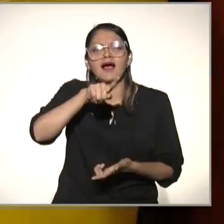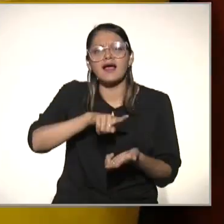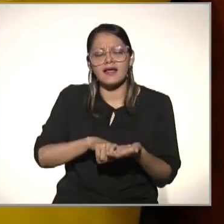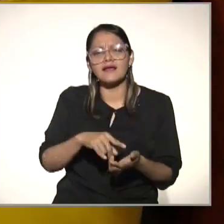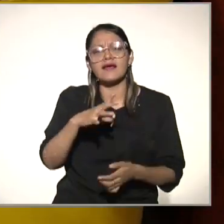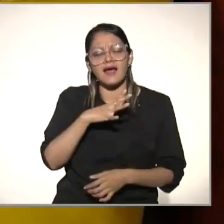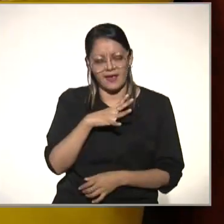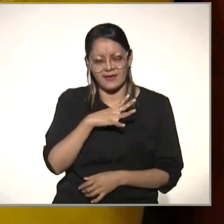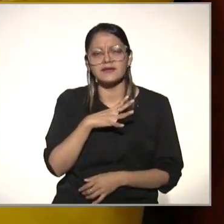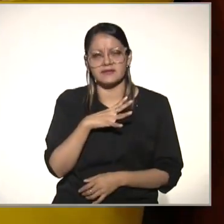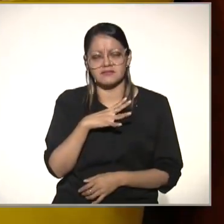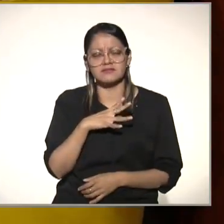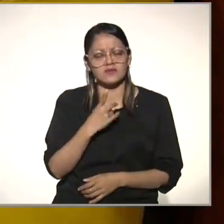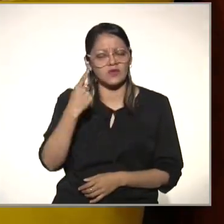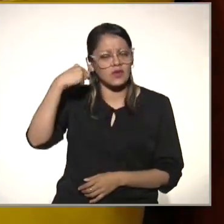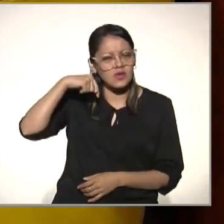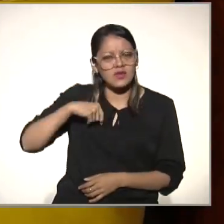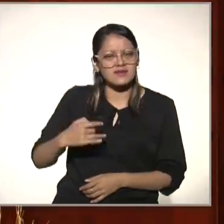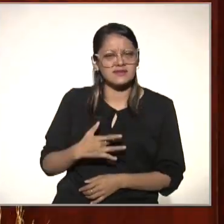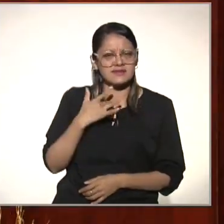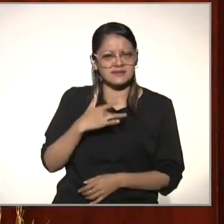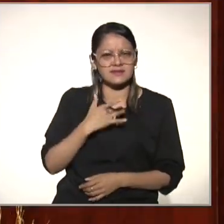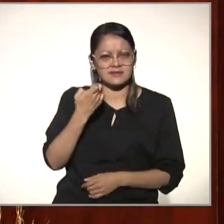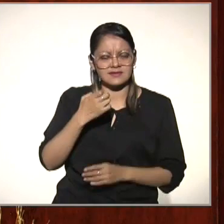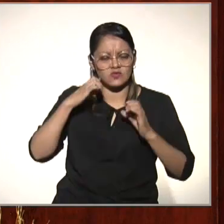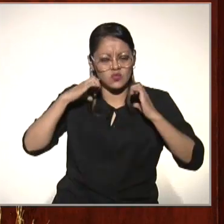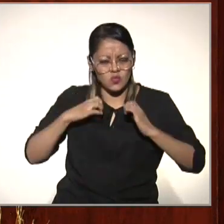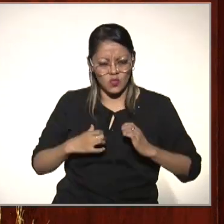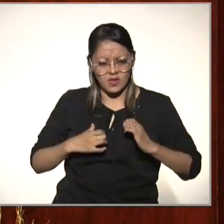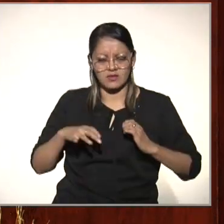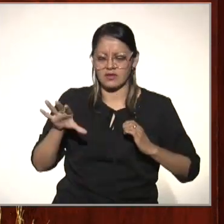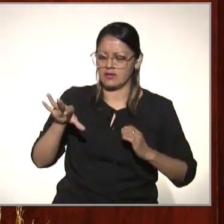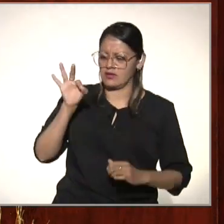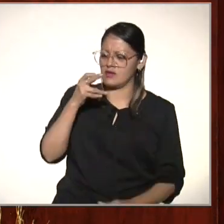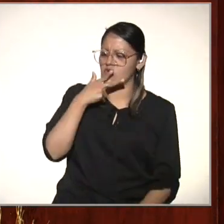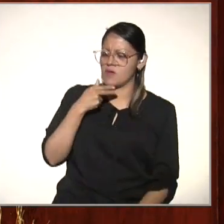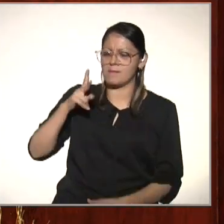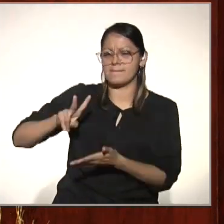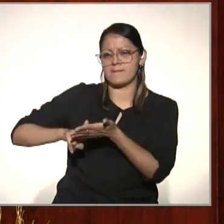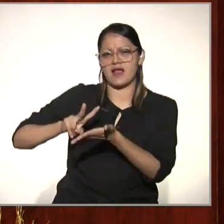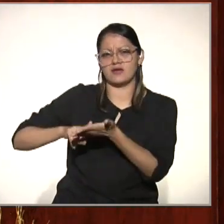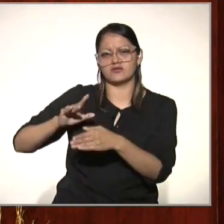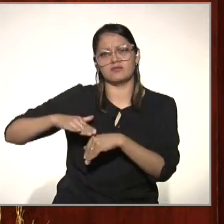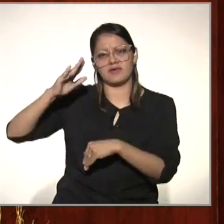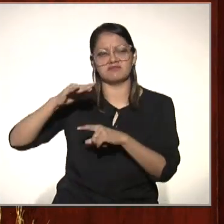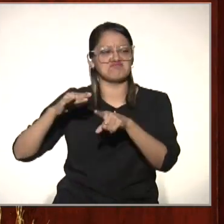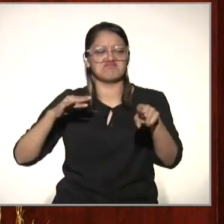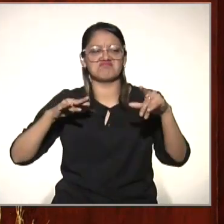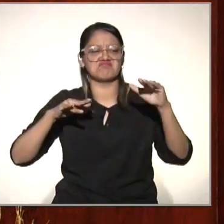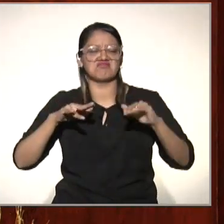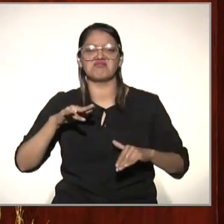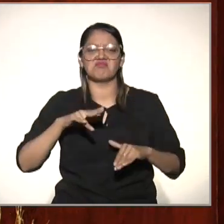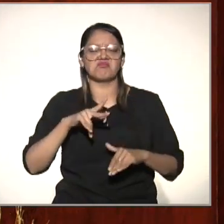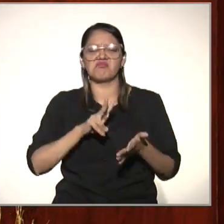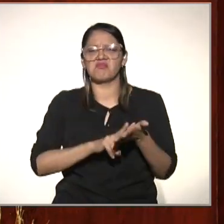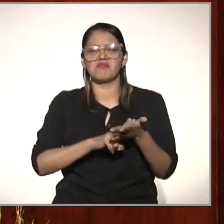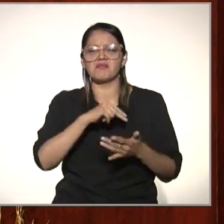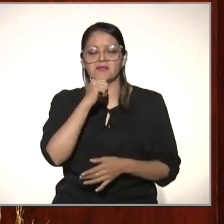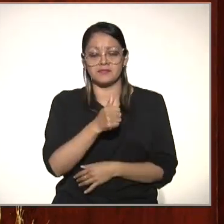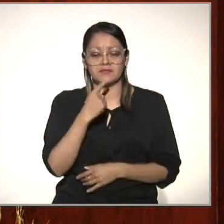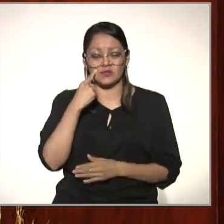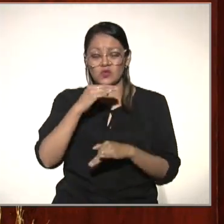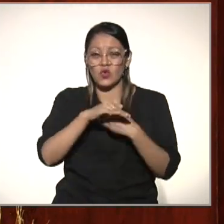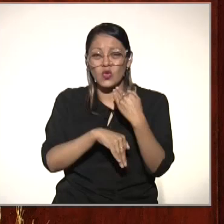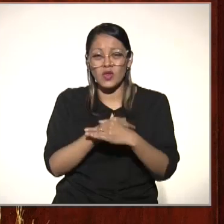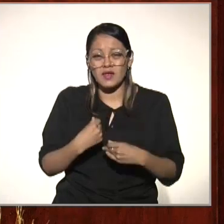violencia donde legitimamos que este cuerpo cis masculino heterosexual vale más que todo el resto. Entonces, todas las microviolencias que